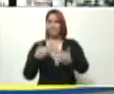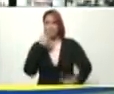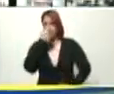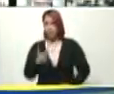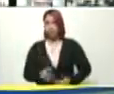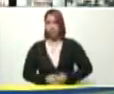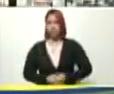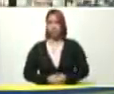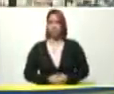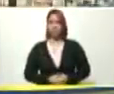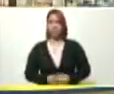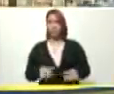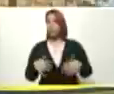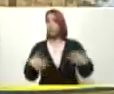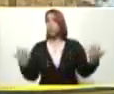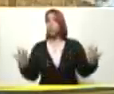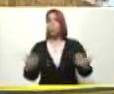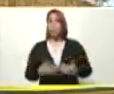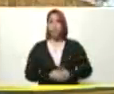y cuando sea.